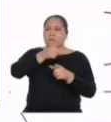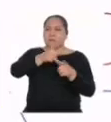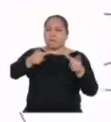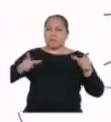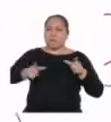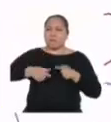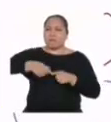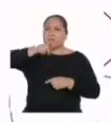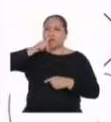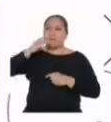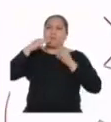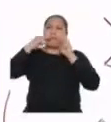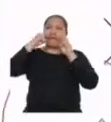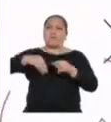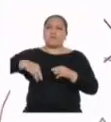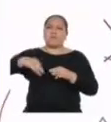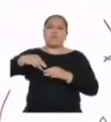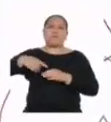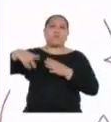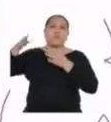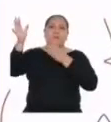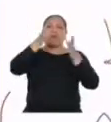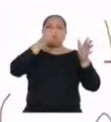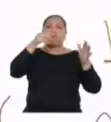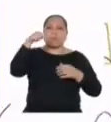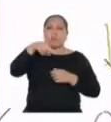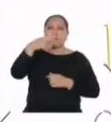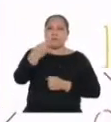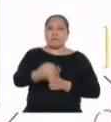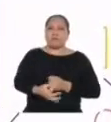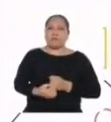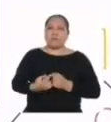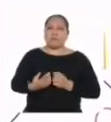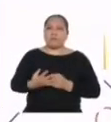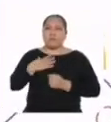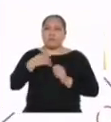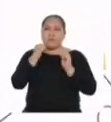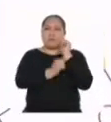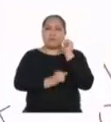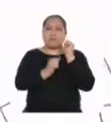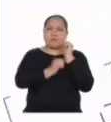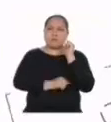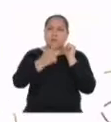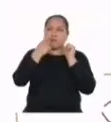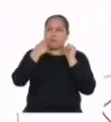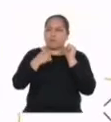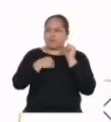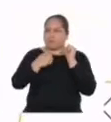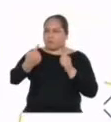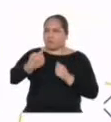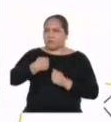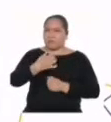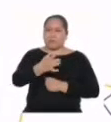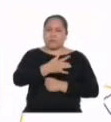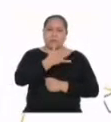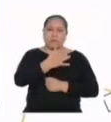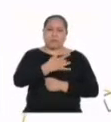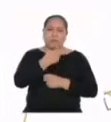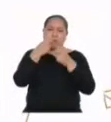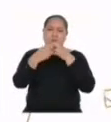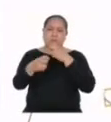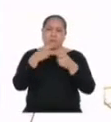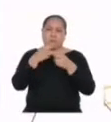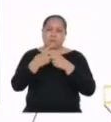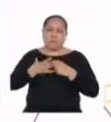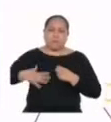lagos, mar y aire, es una realidad innegable. Mis hermanos y hermanas y yo sentimos los estragos